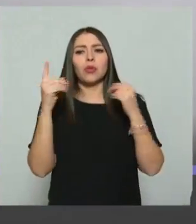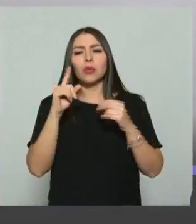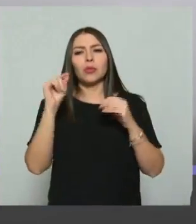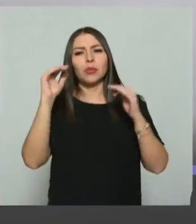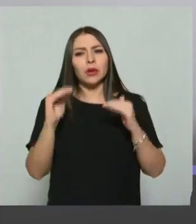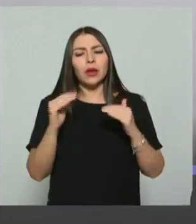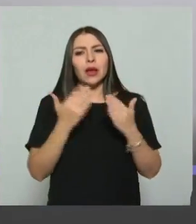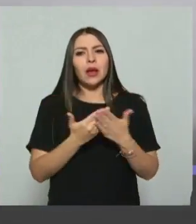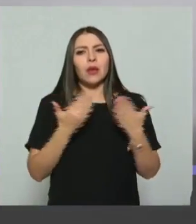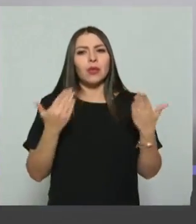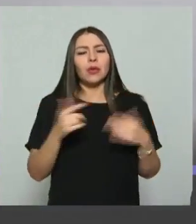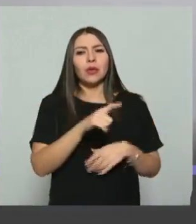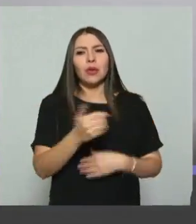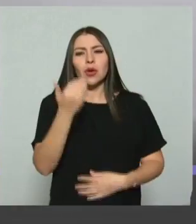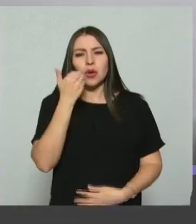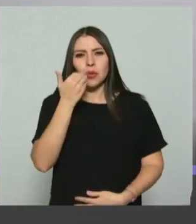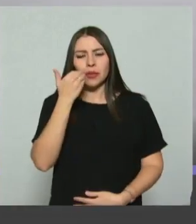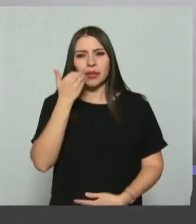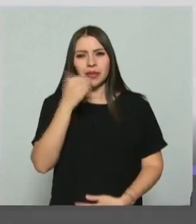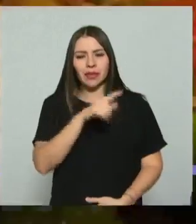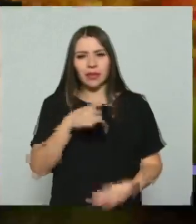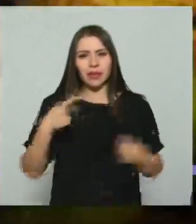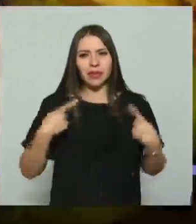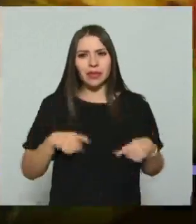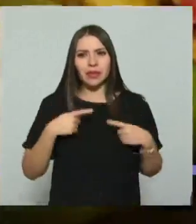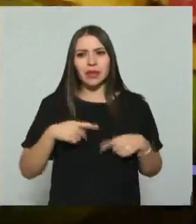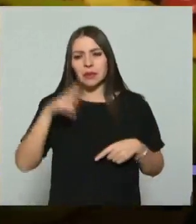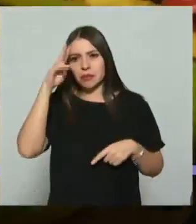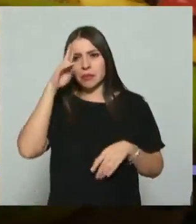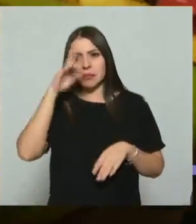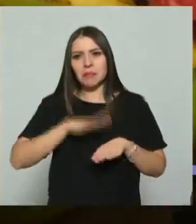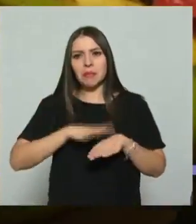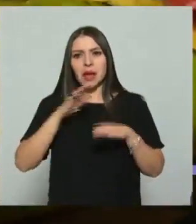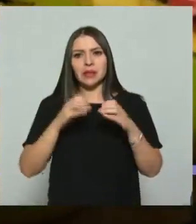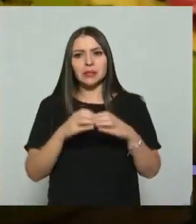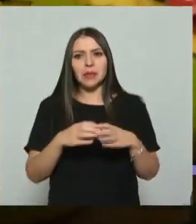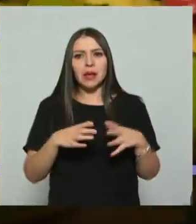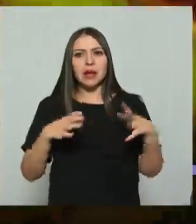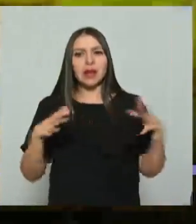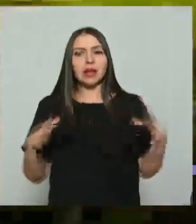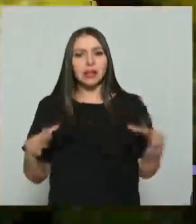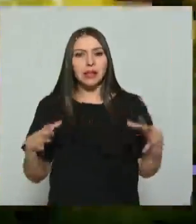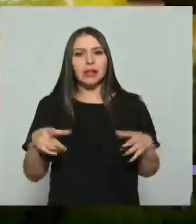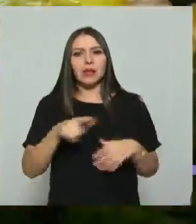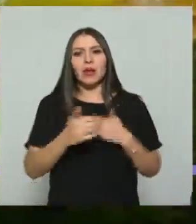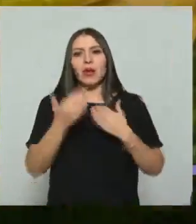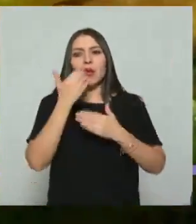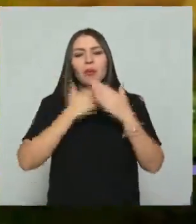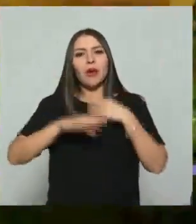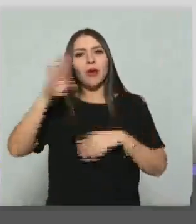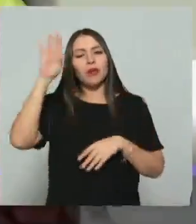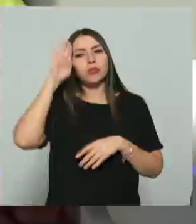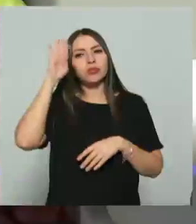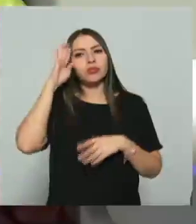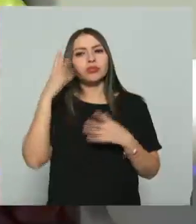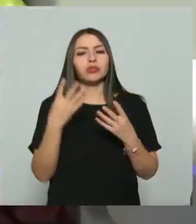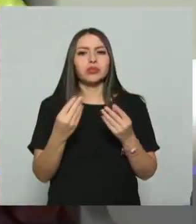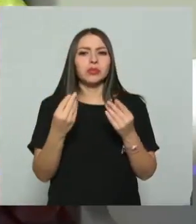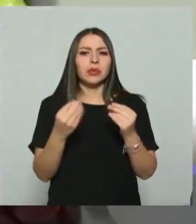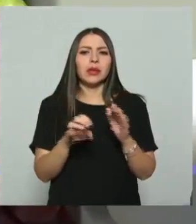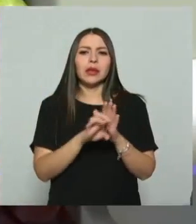hoy en día las porciones han crecido, ¿no? Y tendemos a comer en exceso, pero un